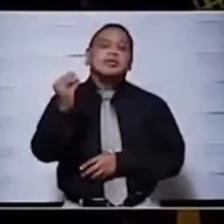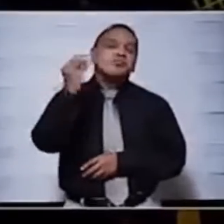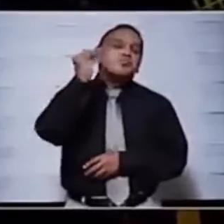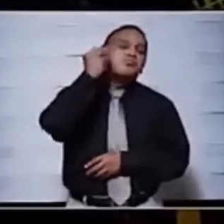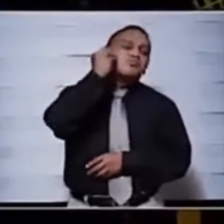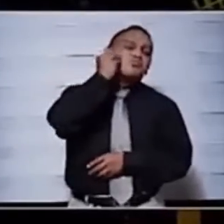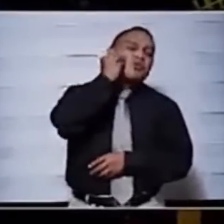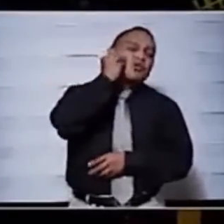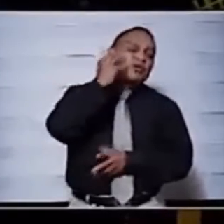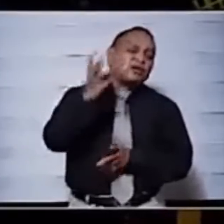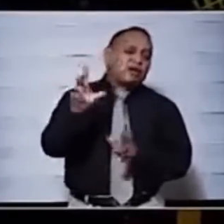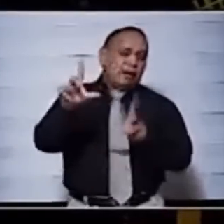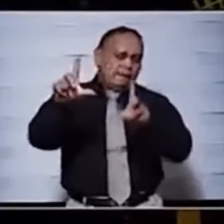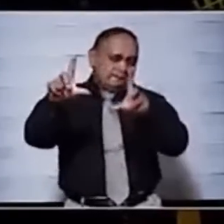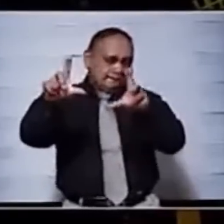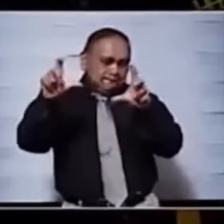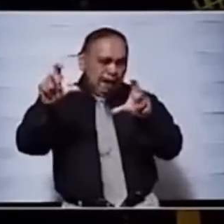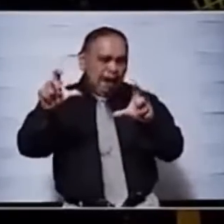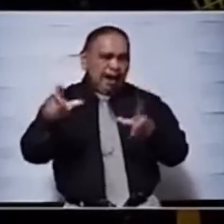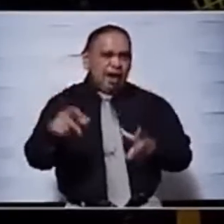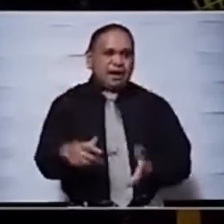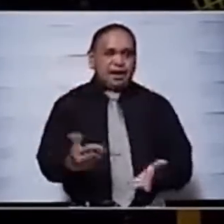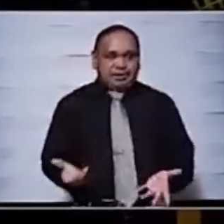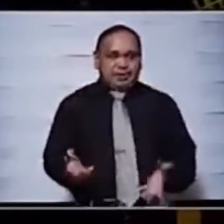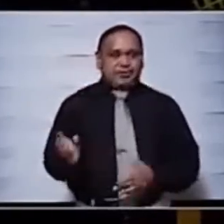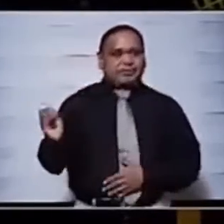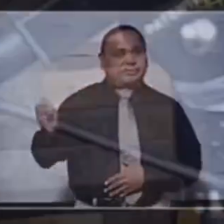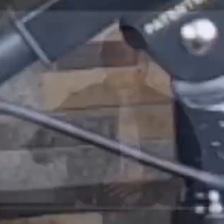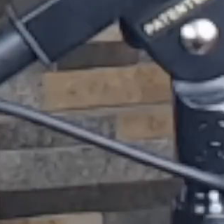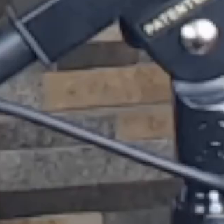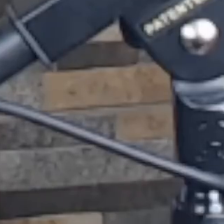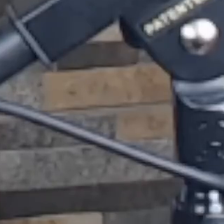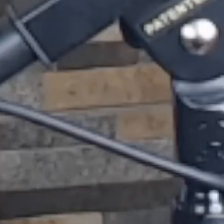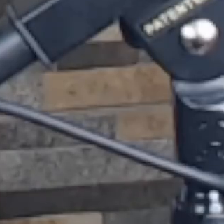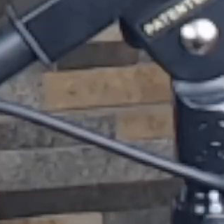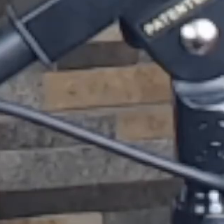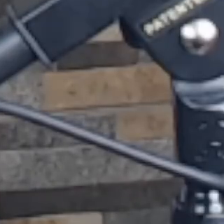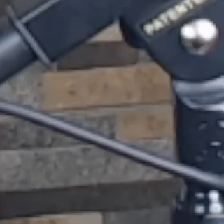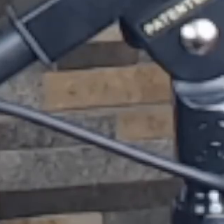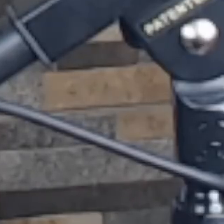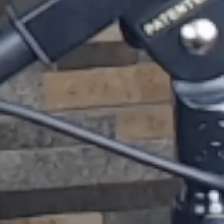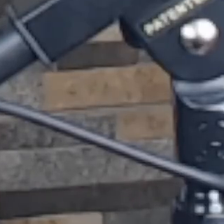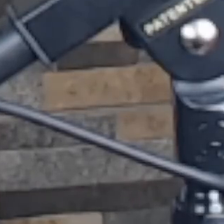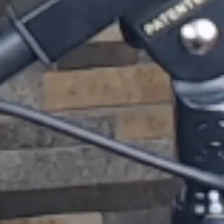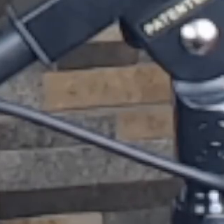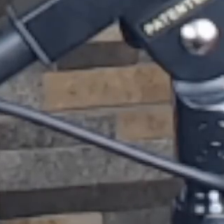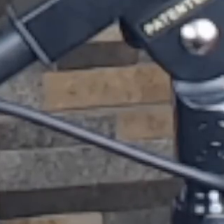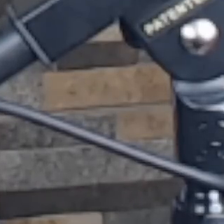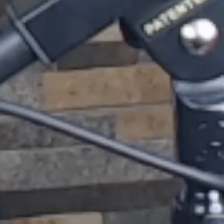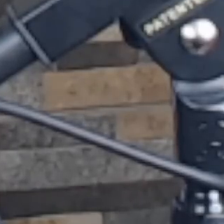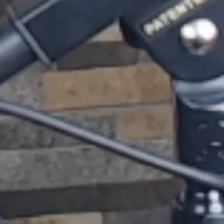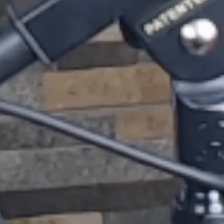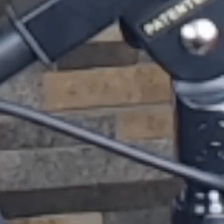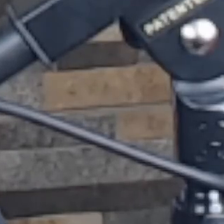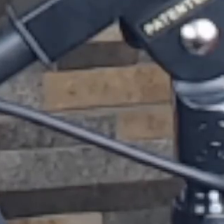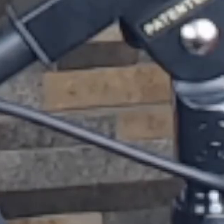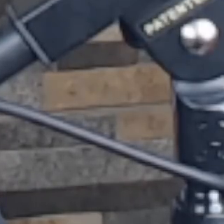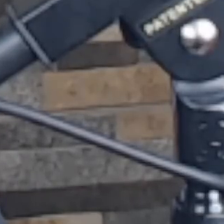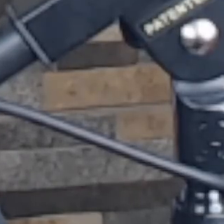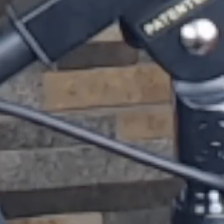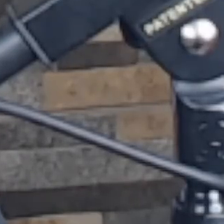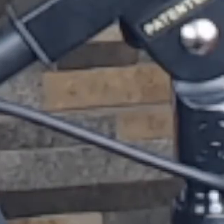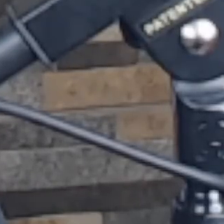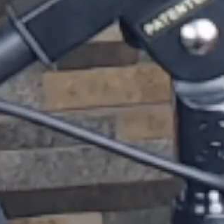motivo, pues, no lo han llamado, pero está también en manos de la gobernadora de Campeche, en un momento